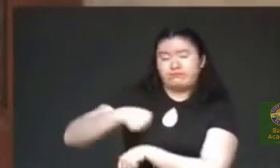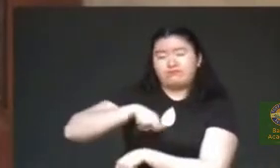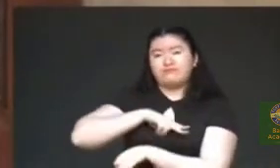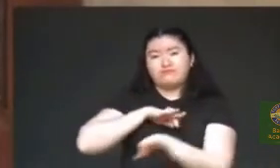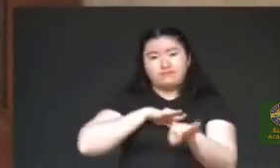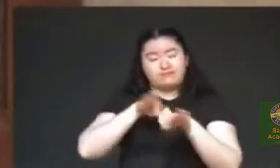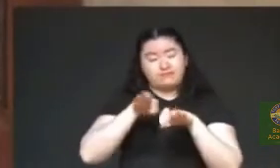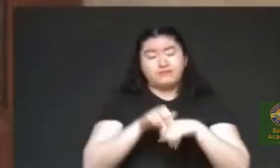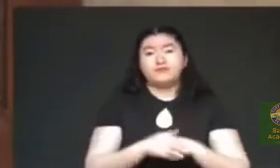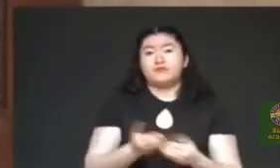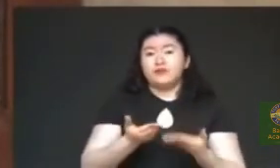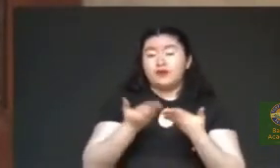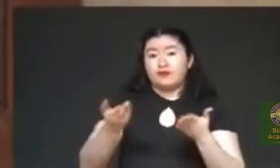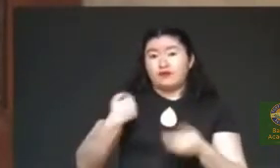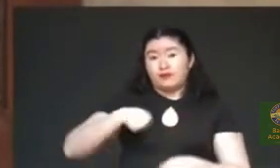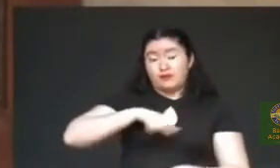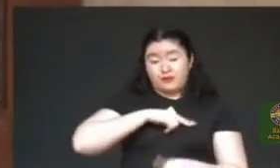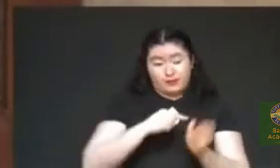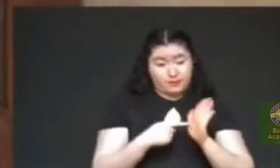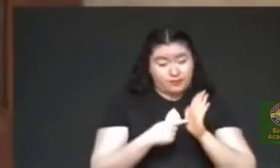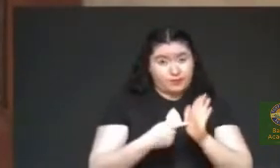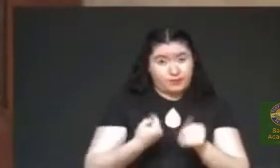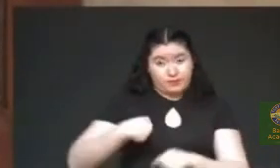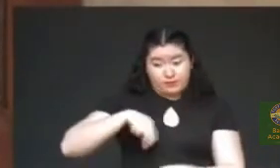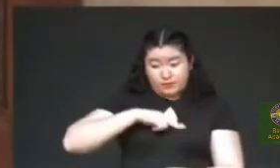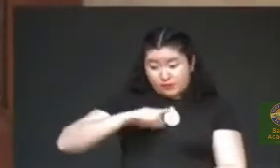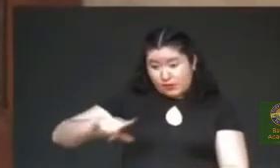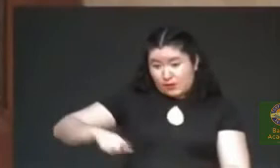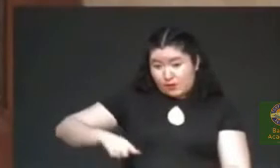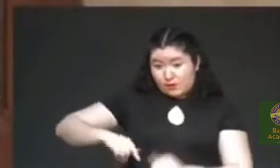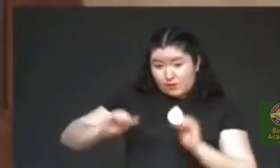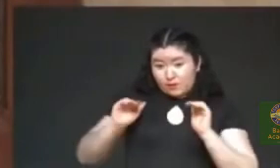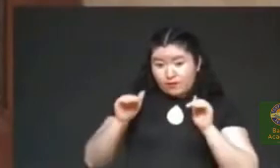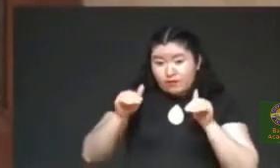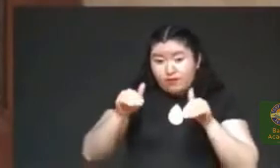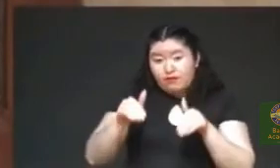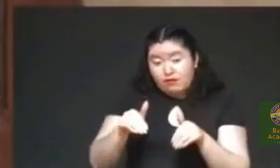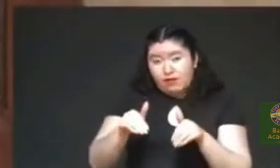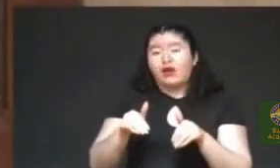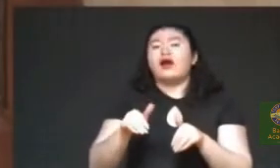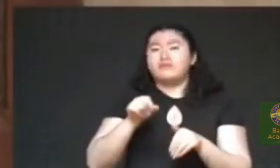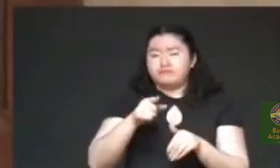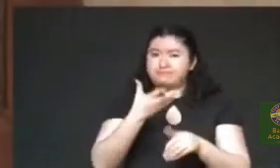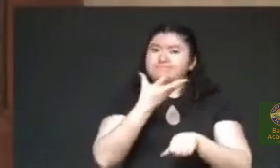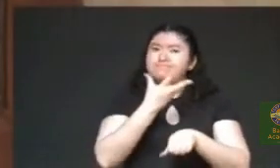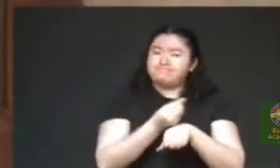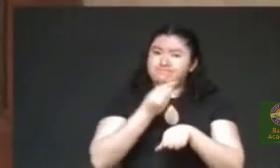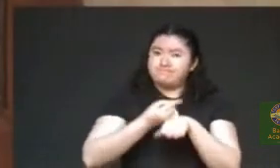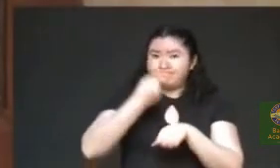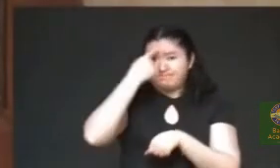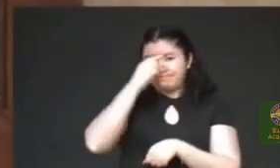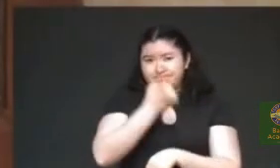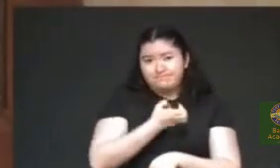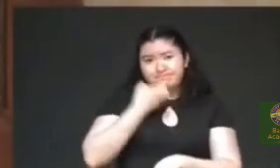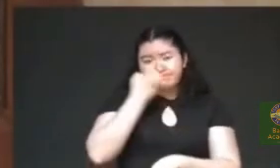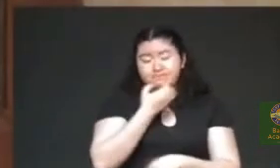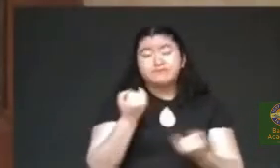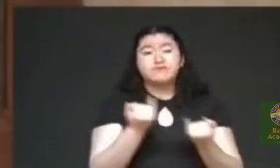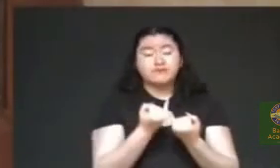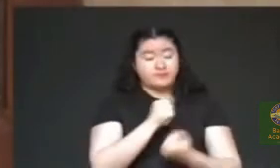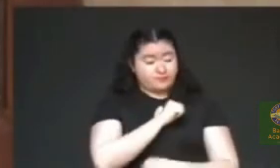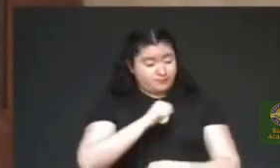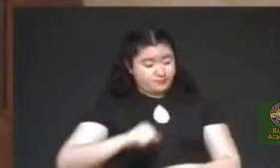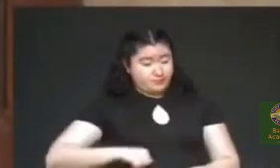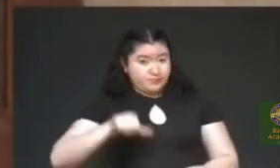que entramos estamos atendiendo las escuelas, que ha habido una cooperación muy importante en las 16 alcaldías, que estamos en coordinación con la Autoridad Educativa